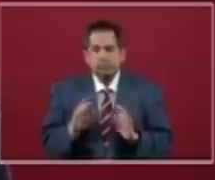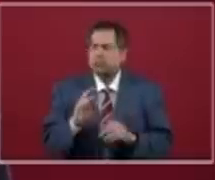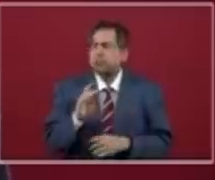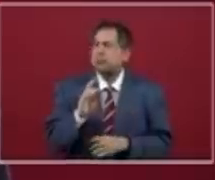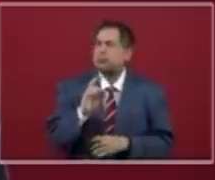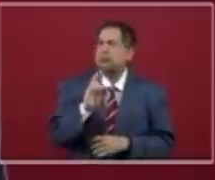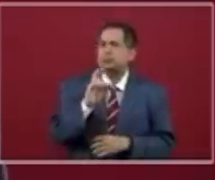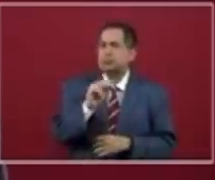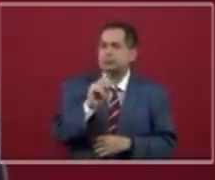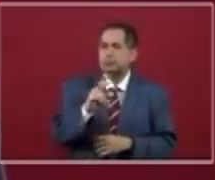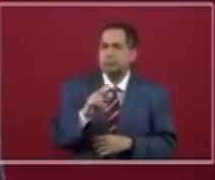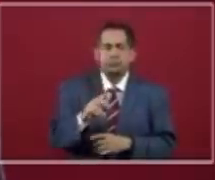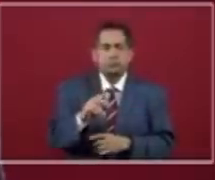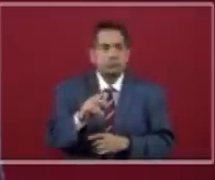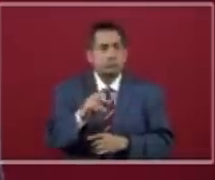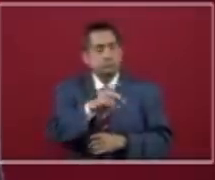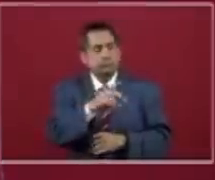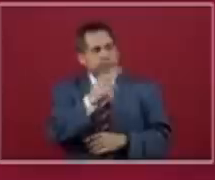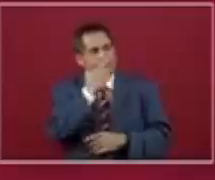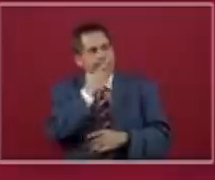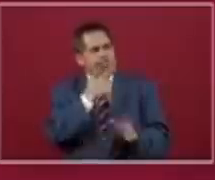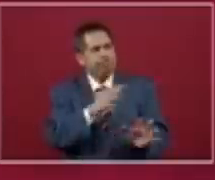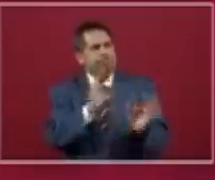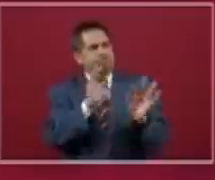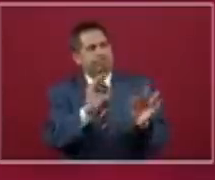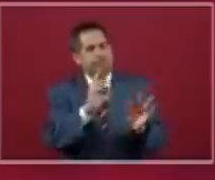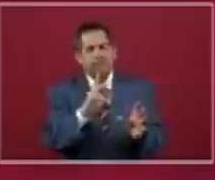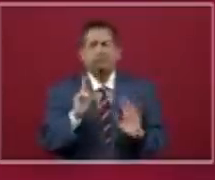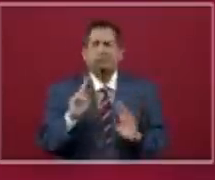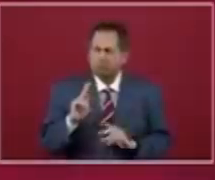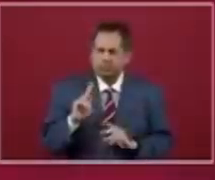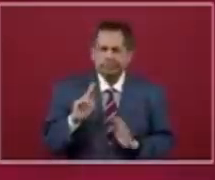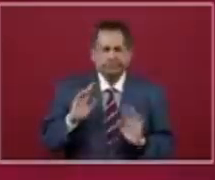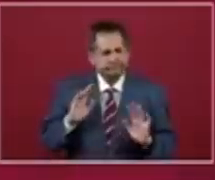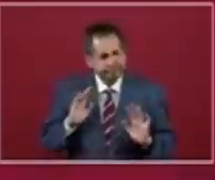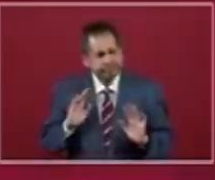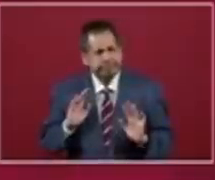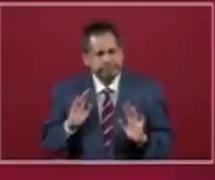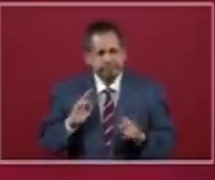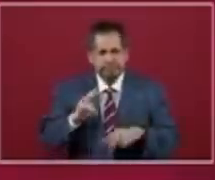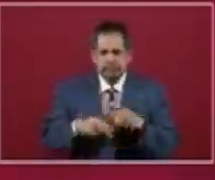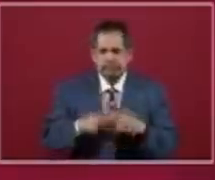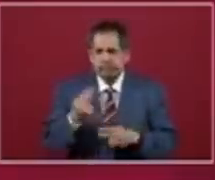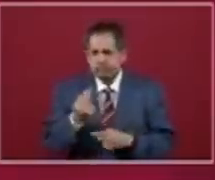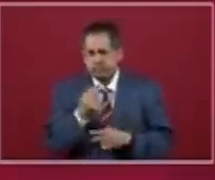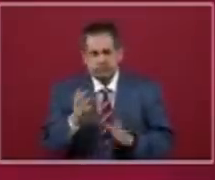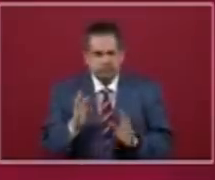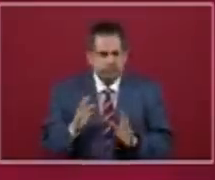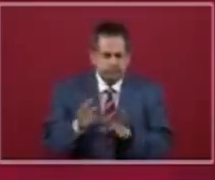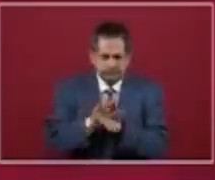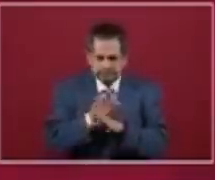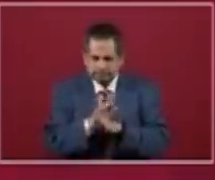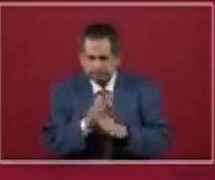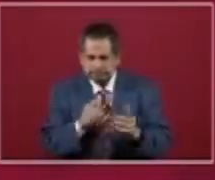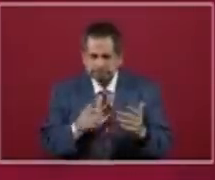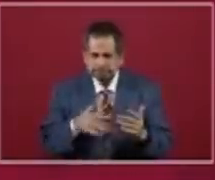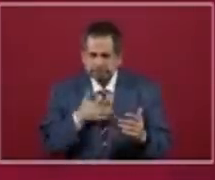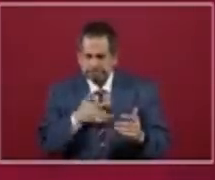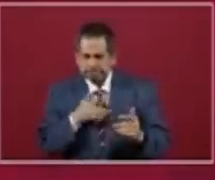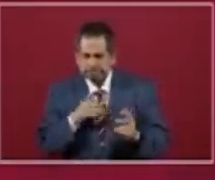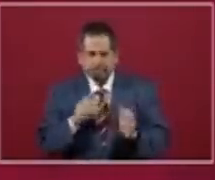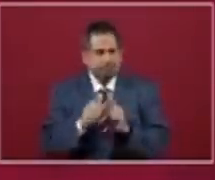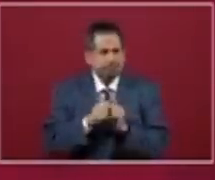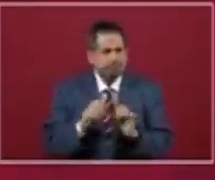es el mundo ideal, pero tenemos que actuar